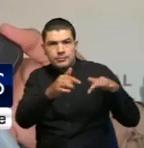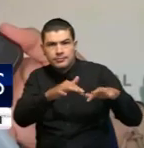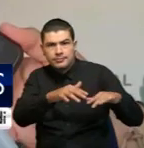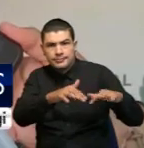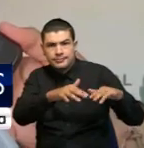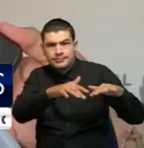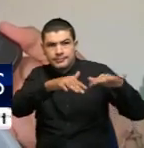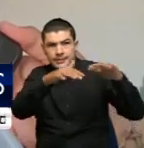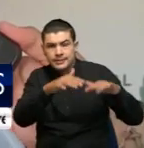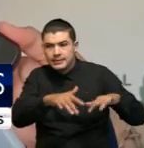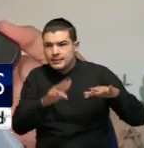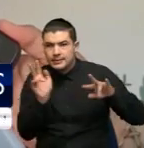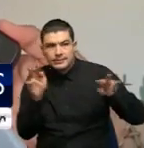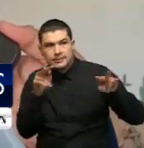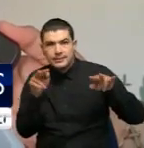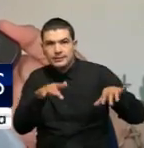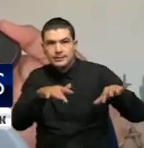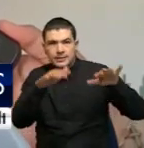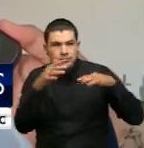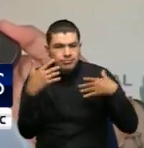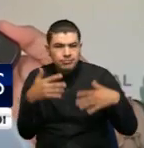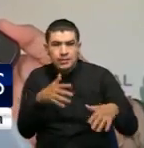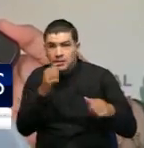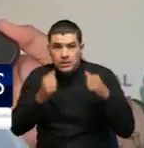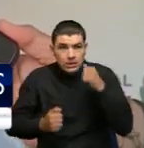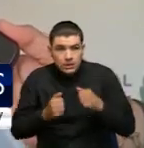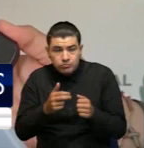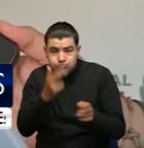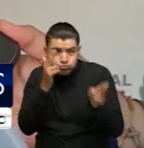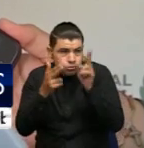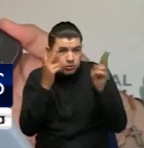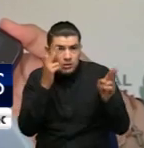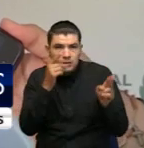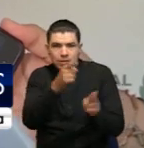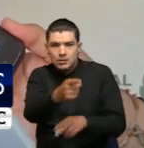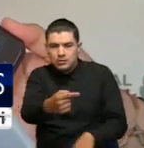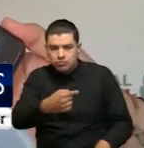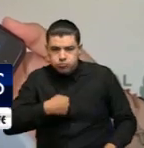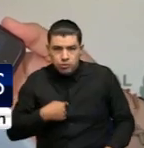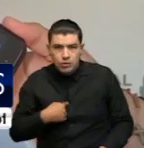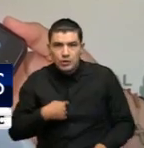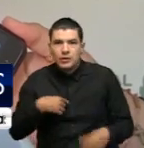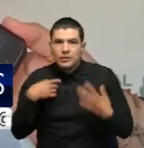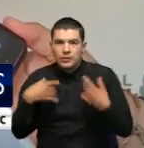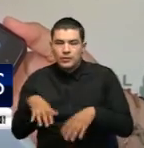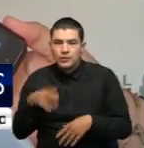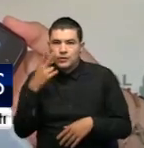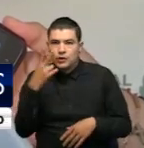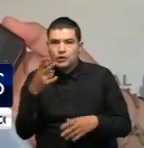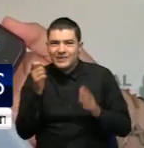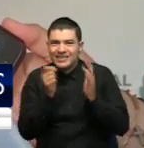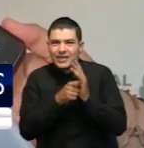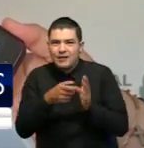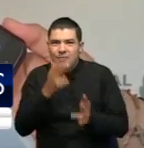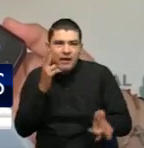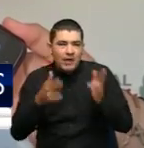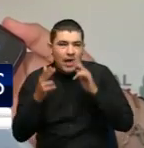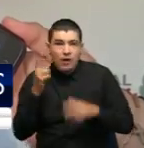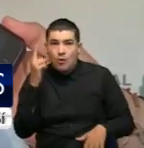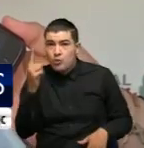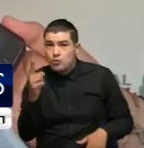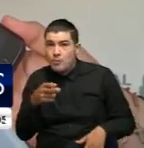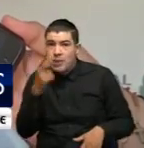riña y persecución con un arma de fuego en donde se efectúan dos disparos y uno de